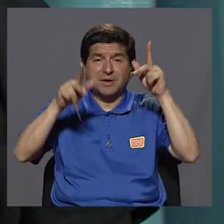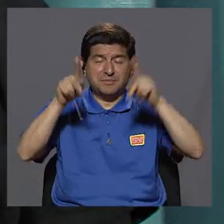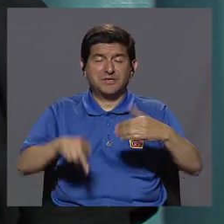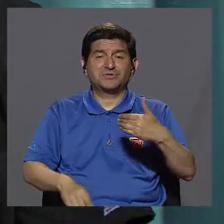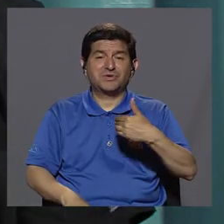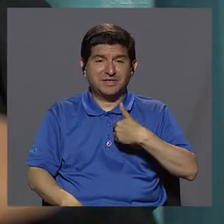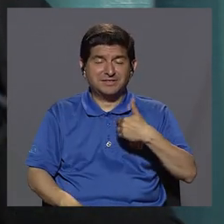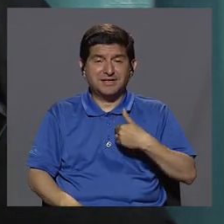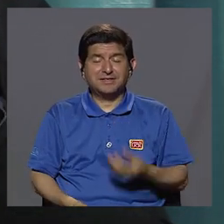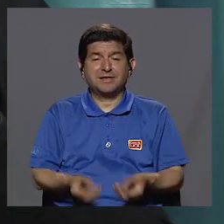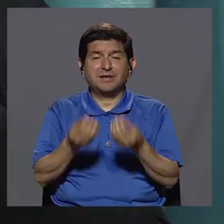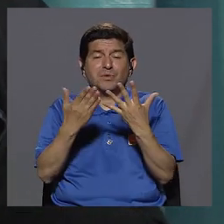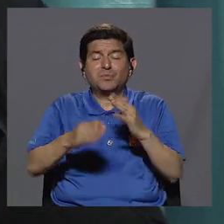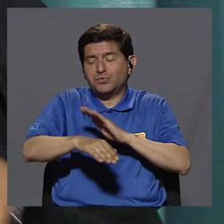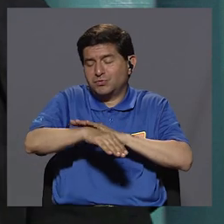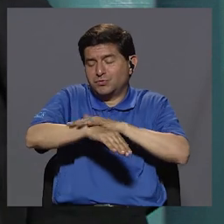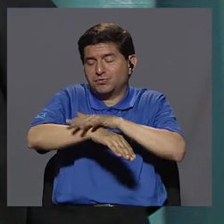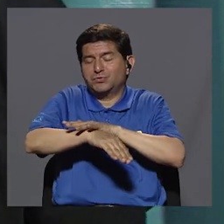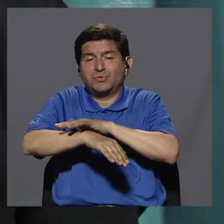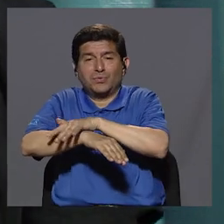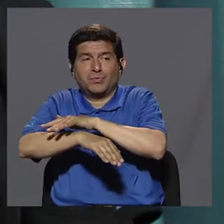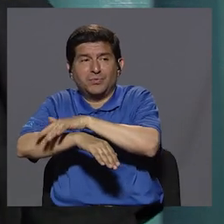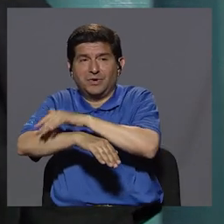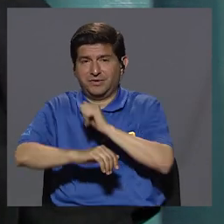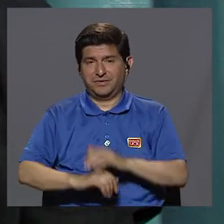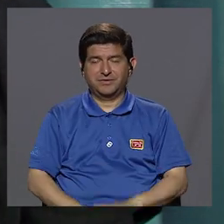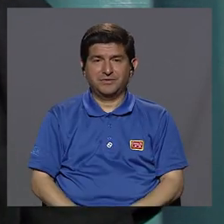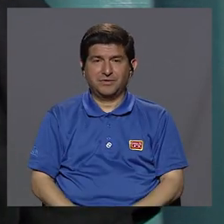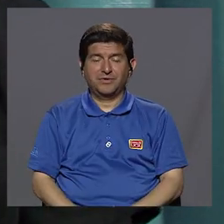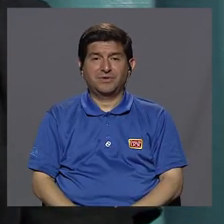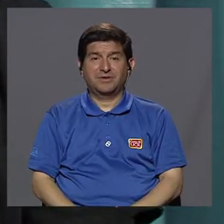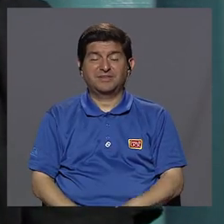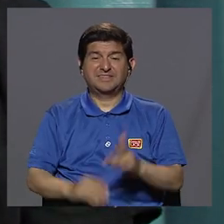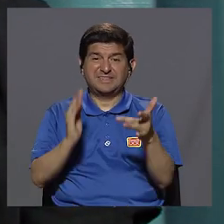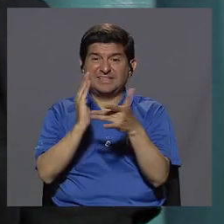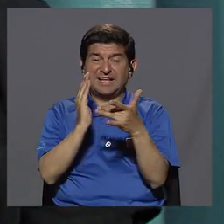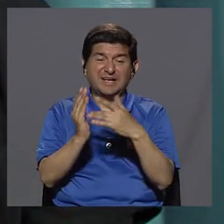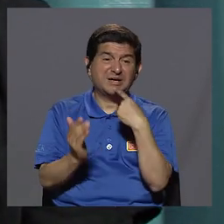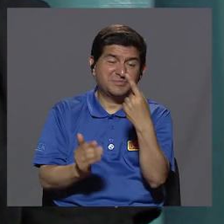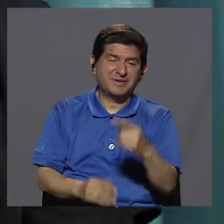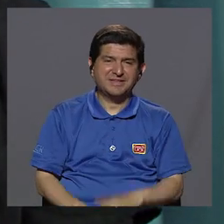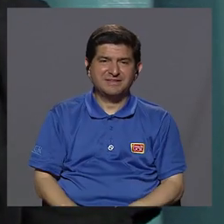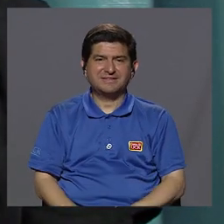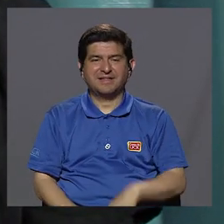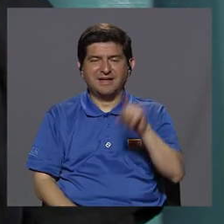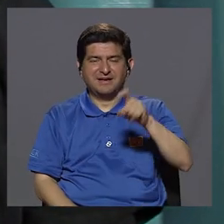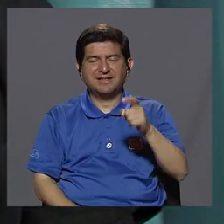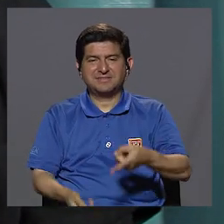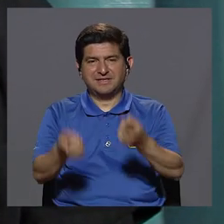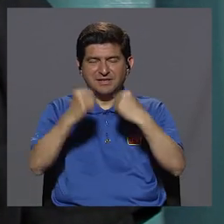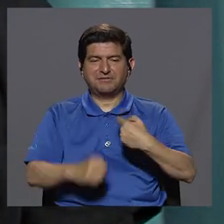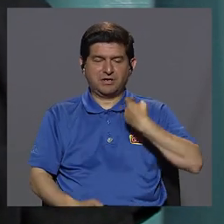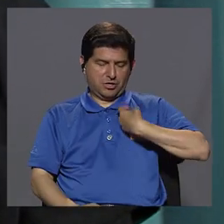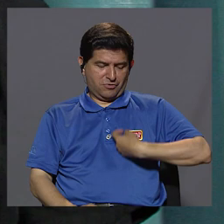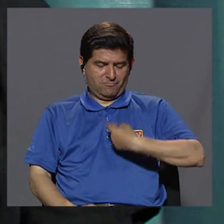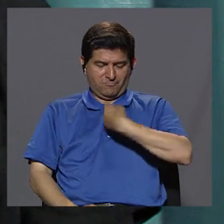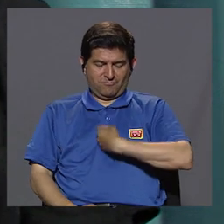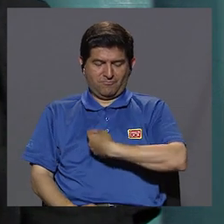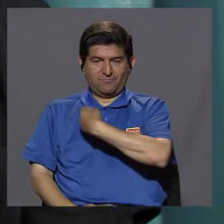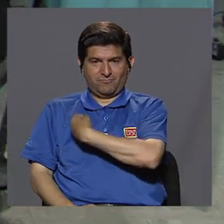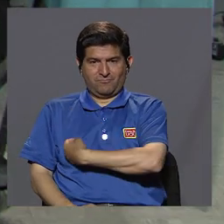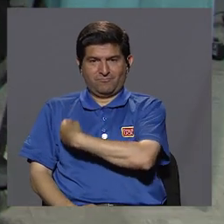con la gente que tiene mucho que técnicamente uno de lo que les dice es que tienen que venir rasurados